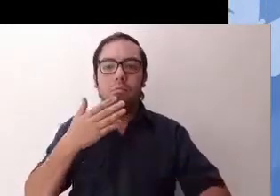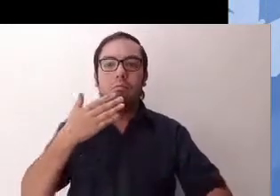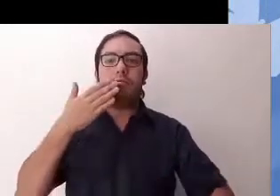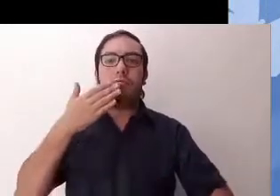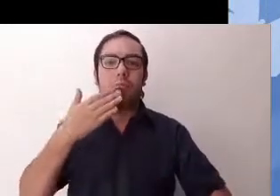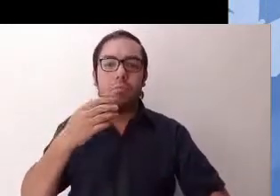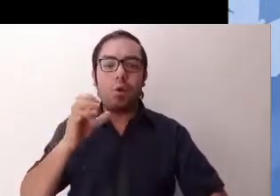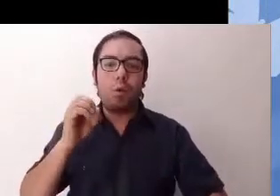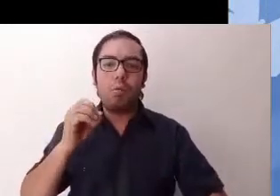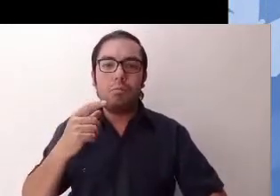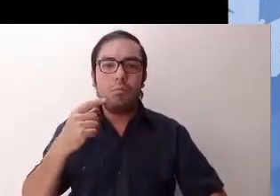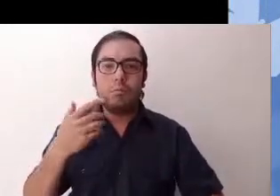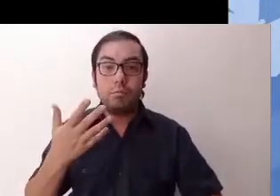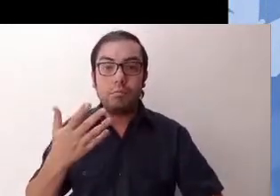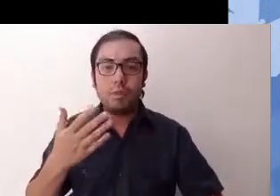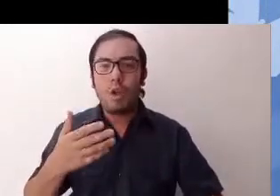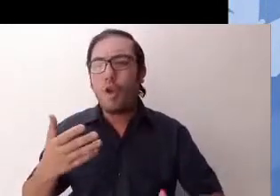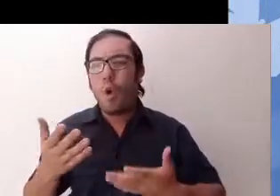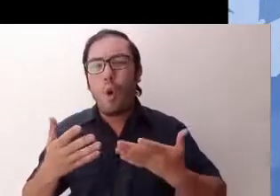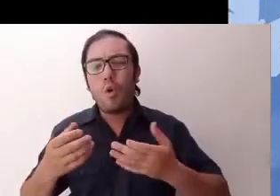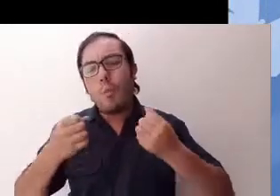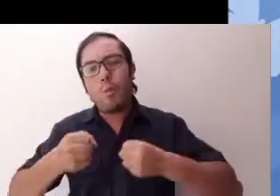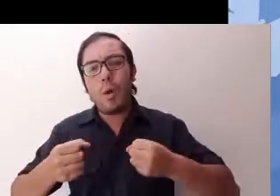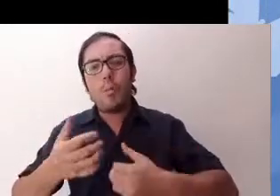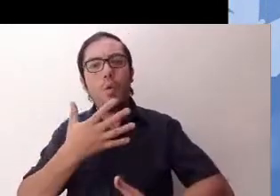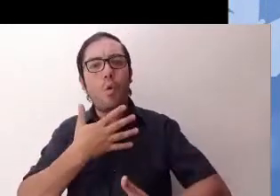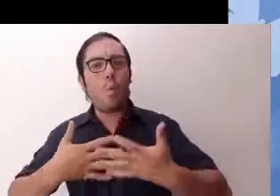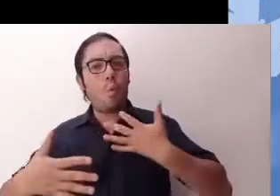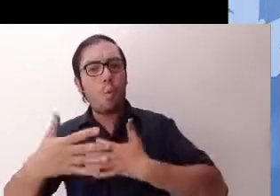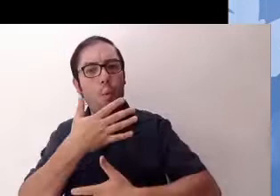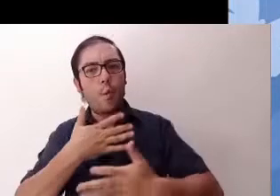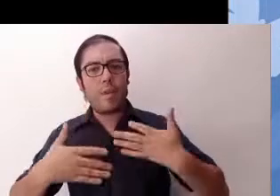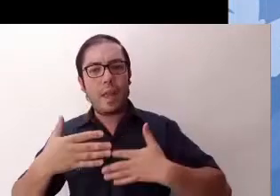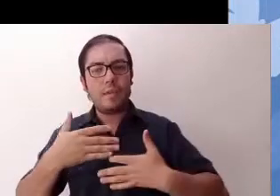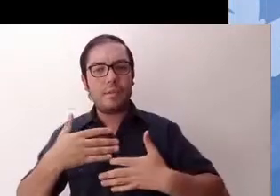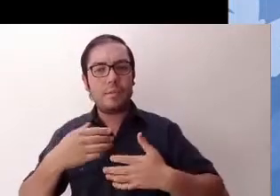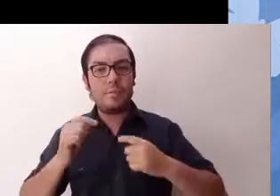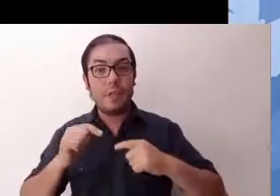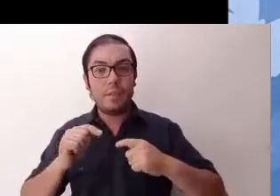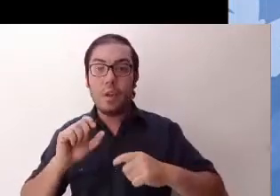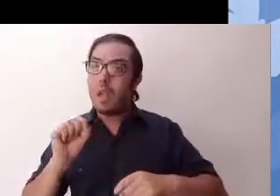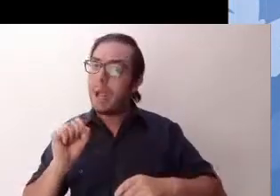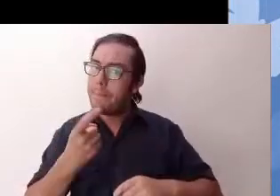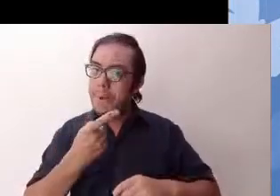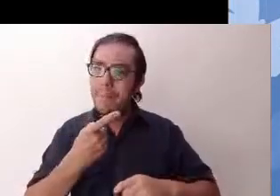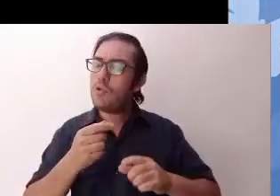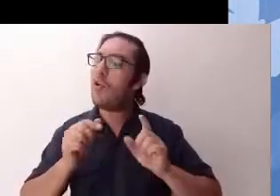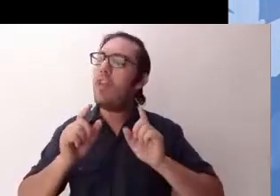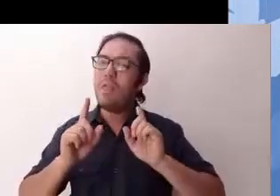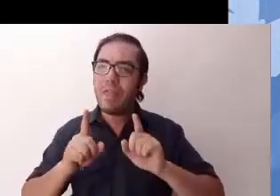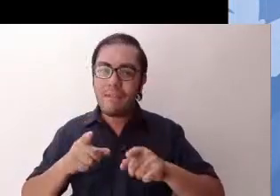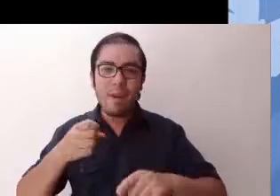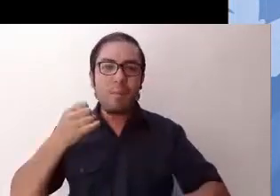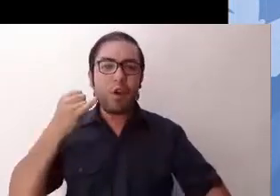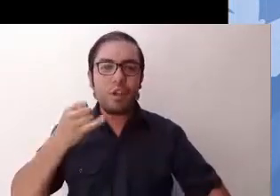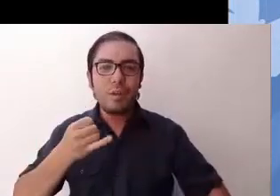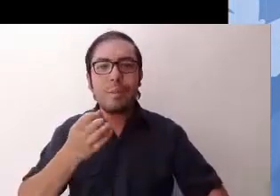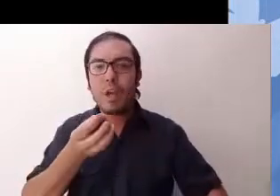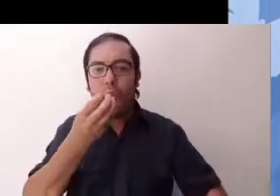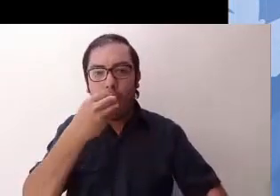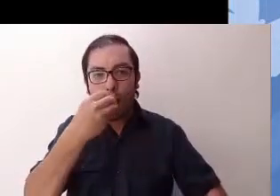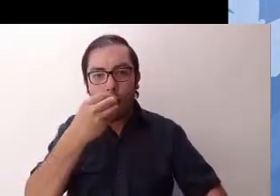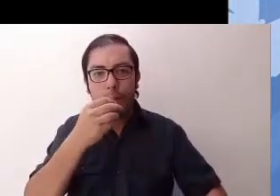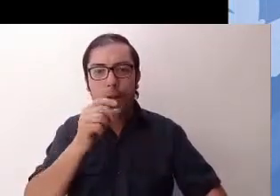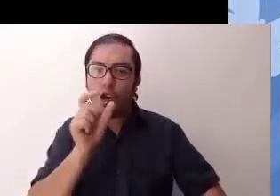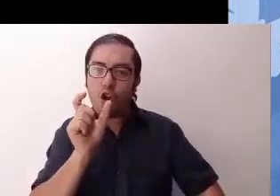¿Cómo podemos prevenir esta falta de aire provocada por el taponamiento? Primero tenemos que comer con trozos